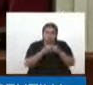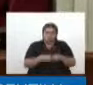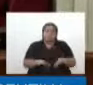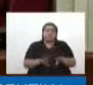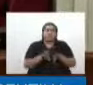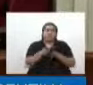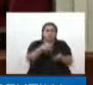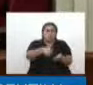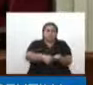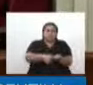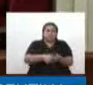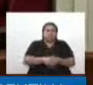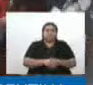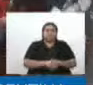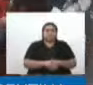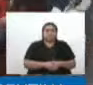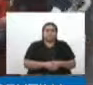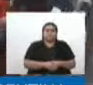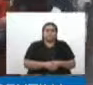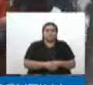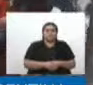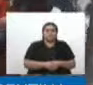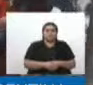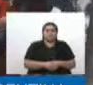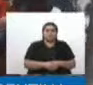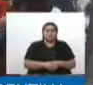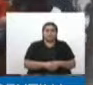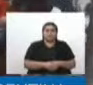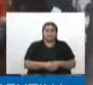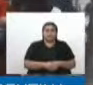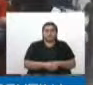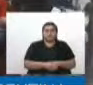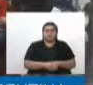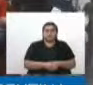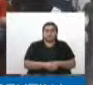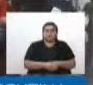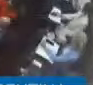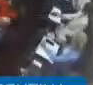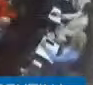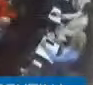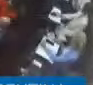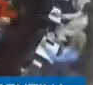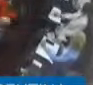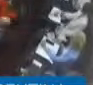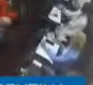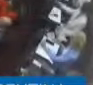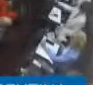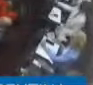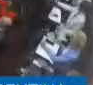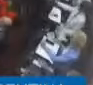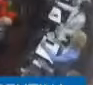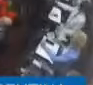pero los convierten en chocolates nuevos. Sí. Bueno, lo transforman, más que convertirlo.